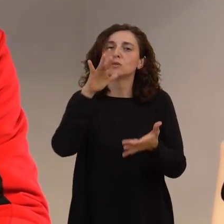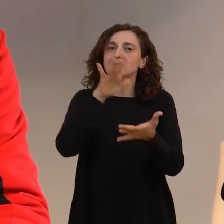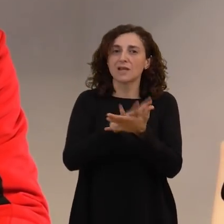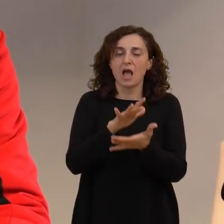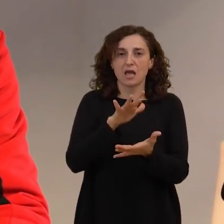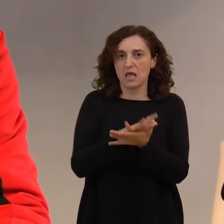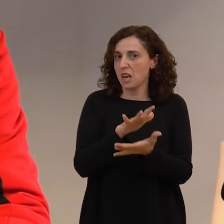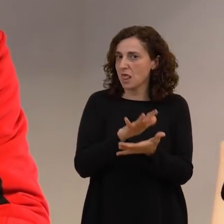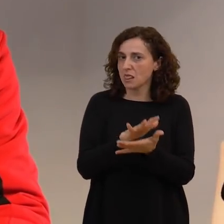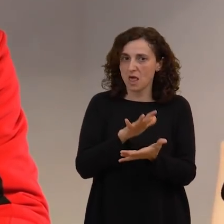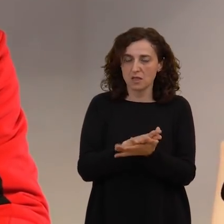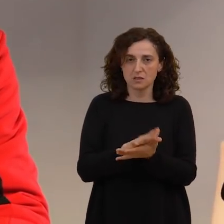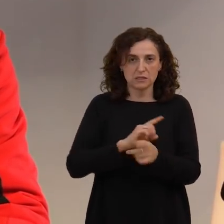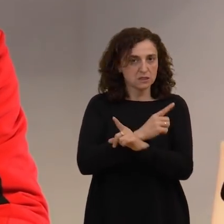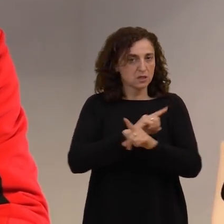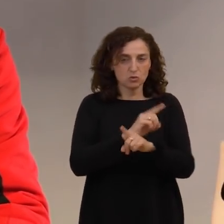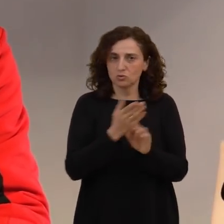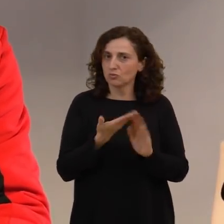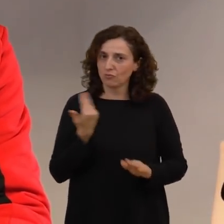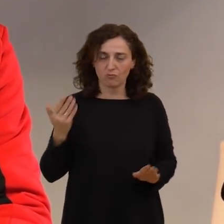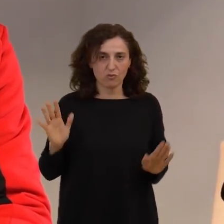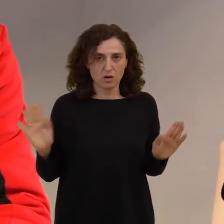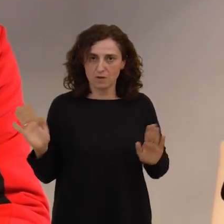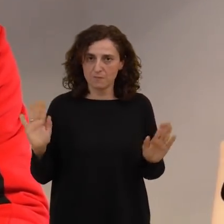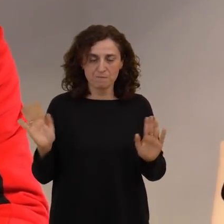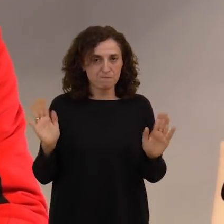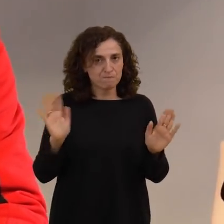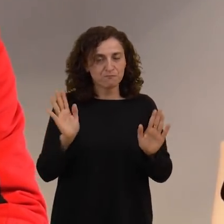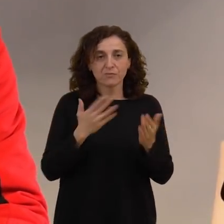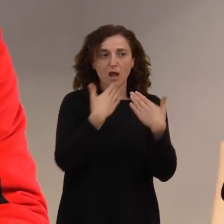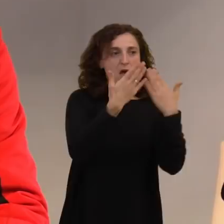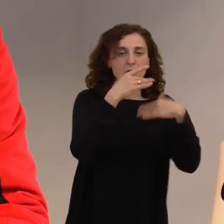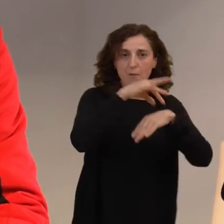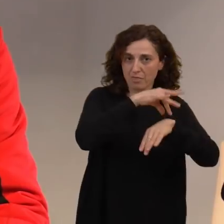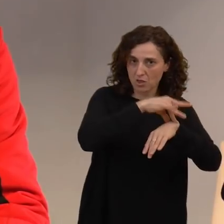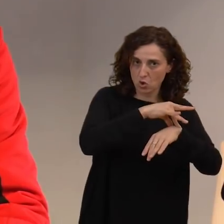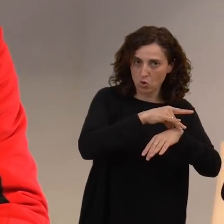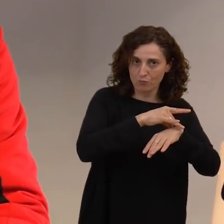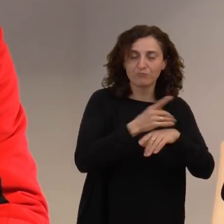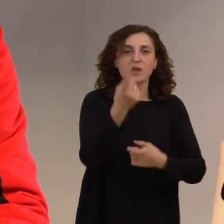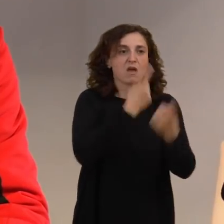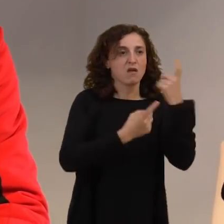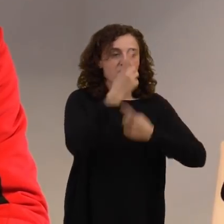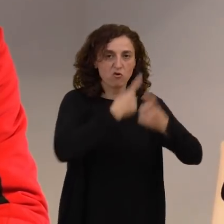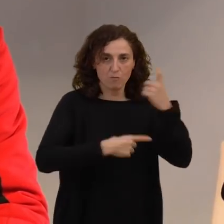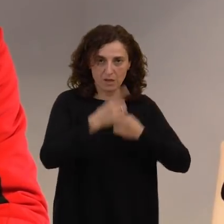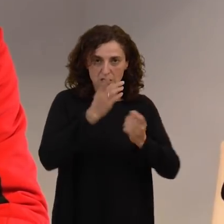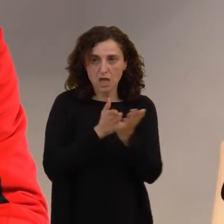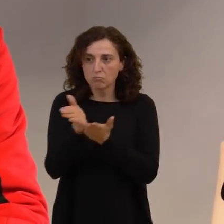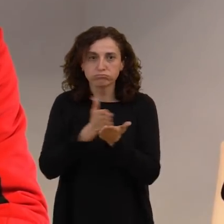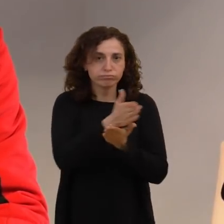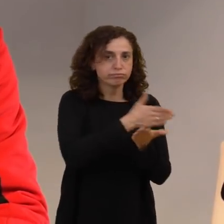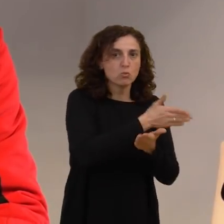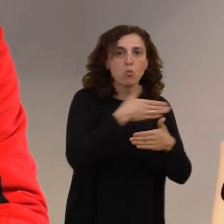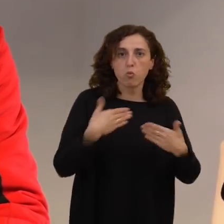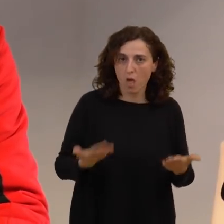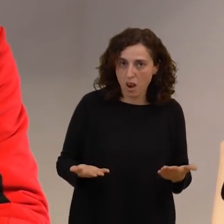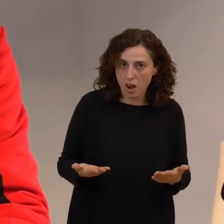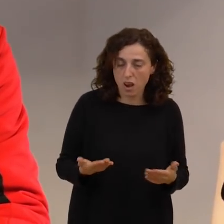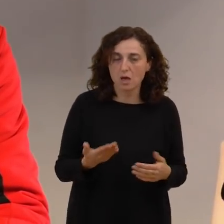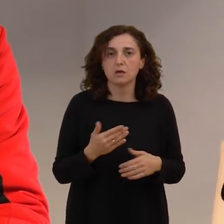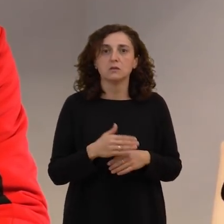o sea ponerse nervioso hablar con los médicos informarte de las opciones que tienes